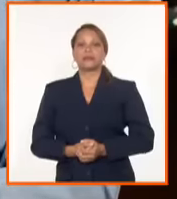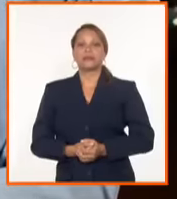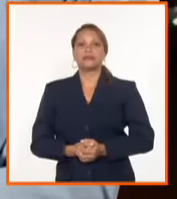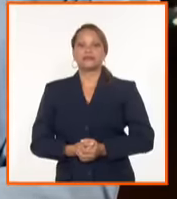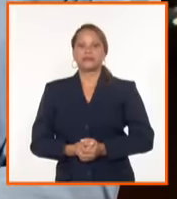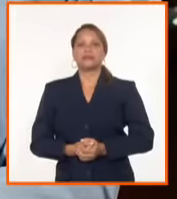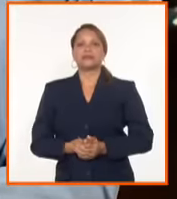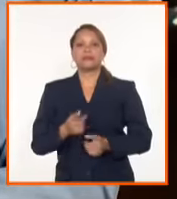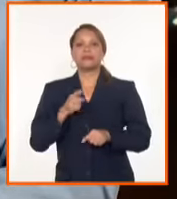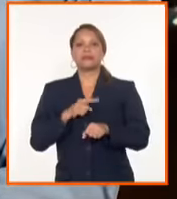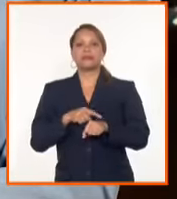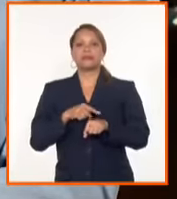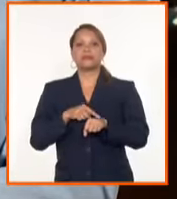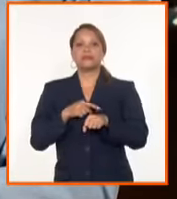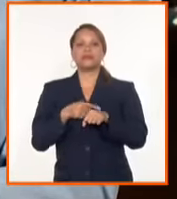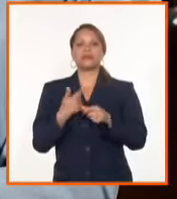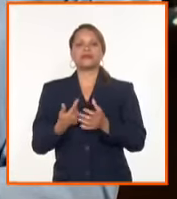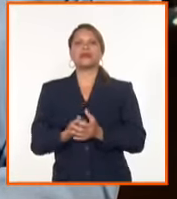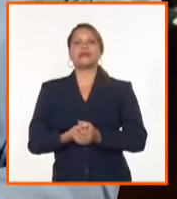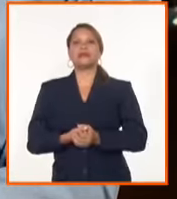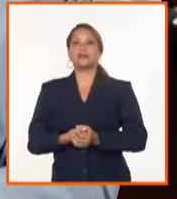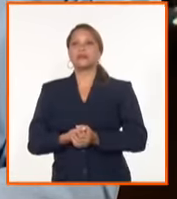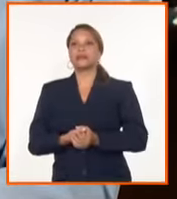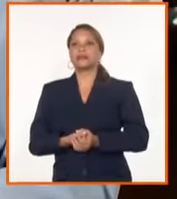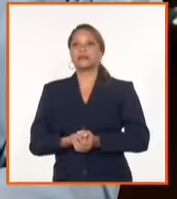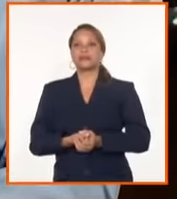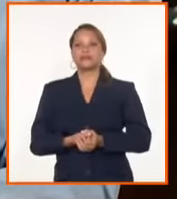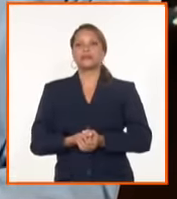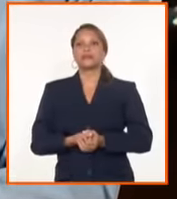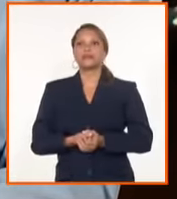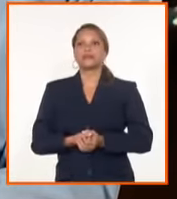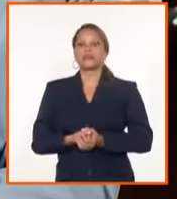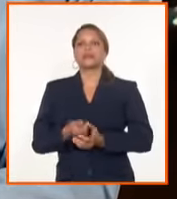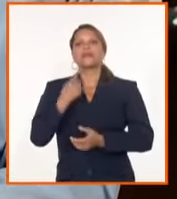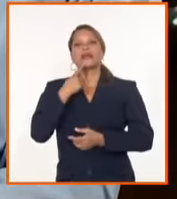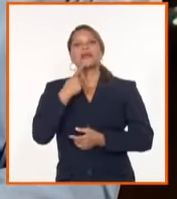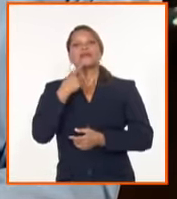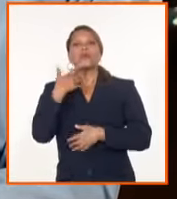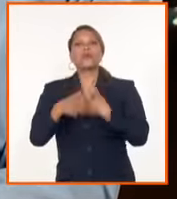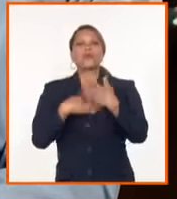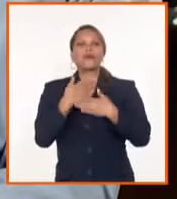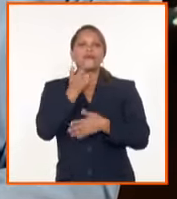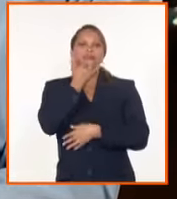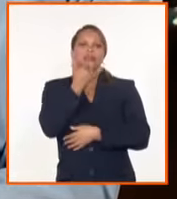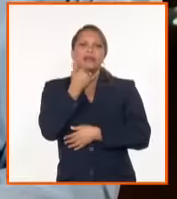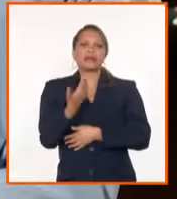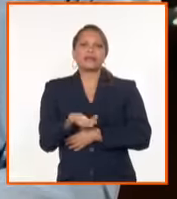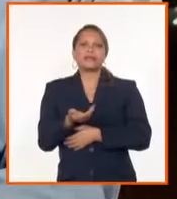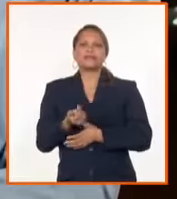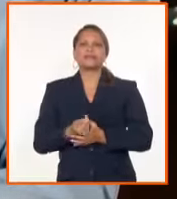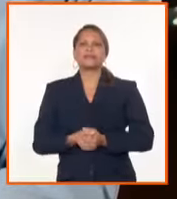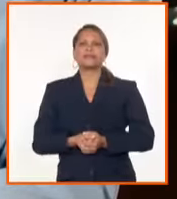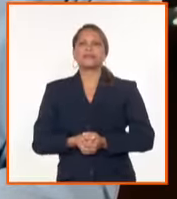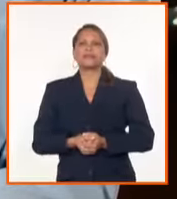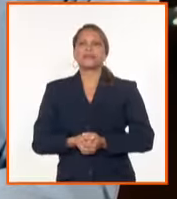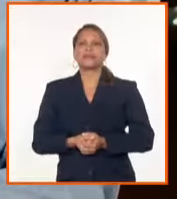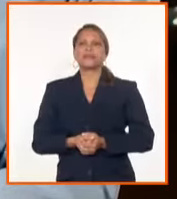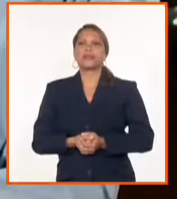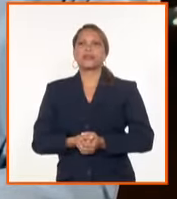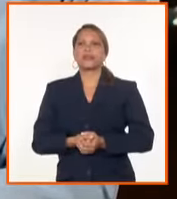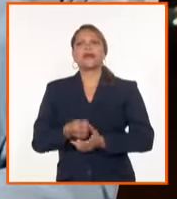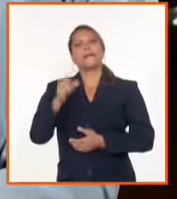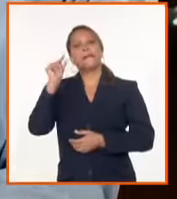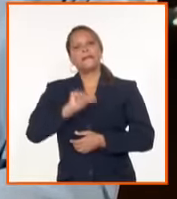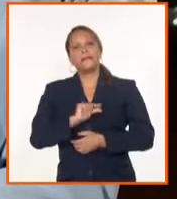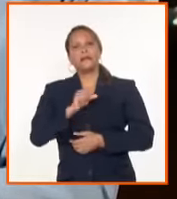hay una contracción de las divisas, la disponibilidad de divisas. Eso provoca que podamos comprar menos alimentos,